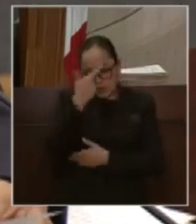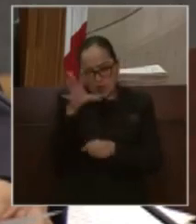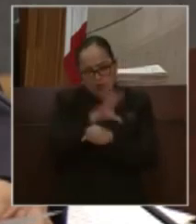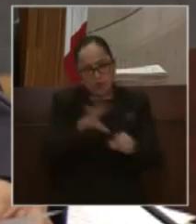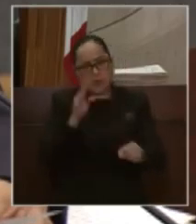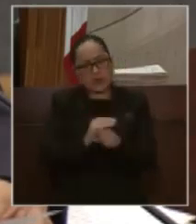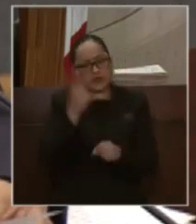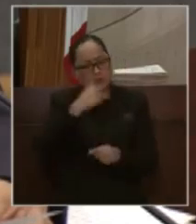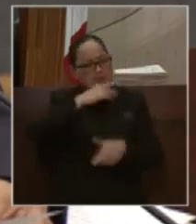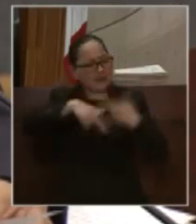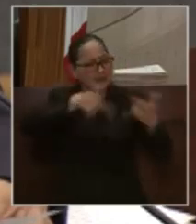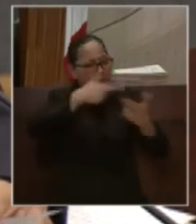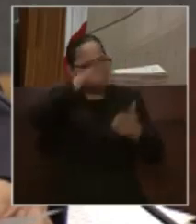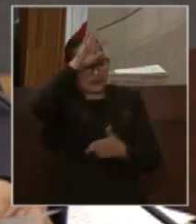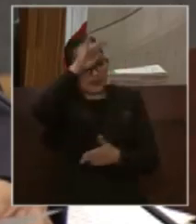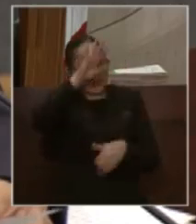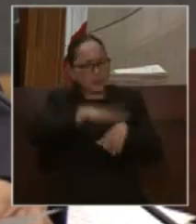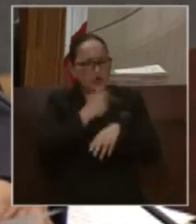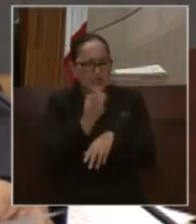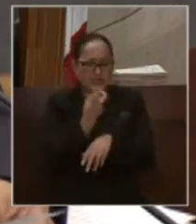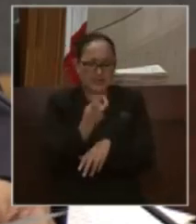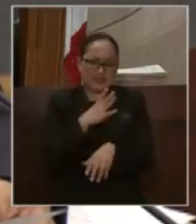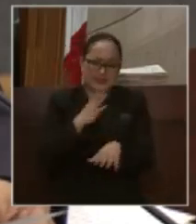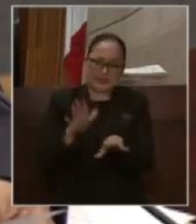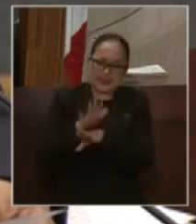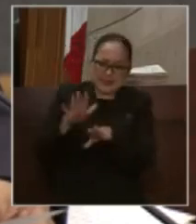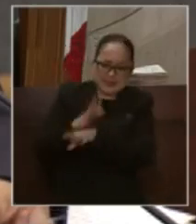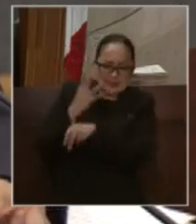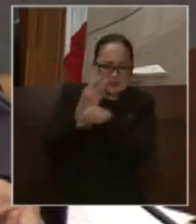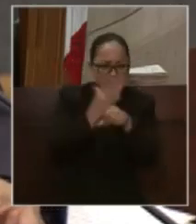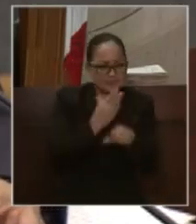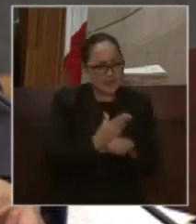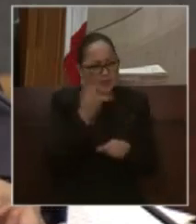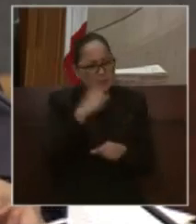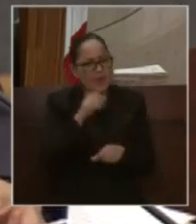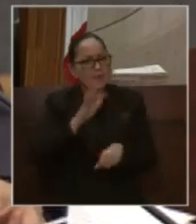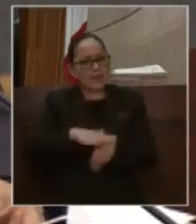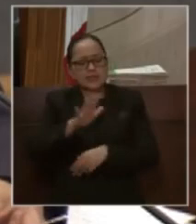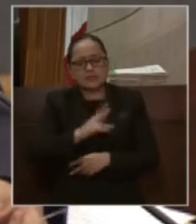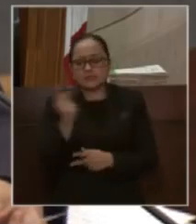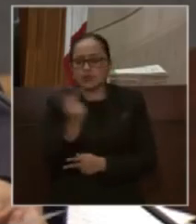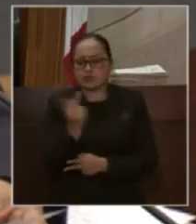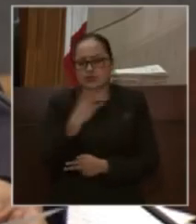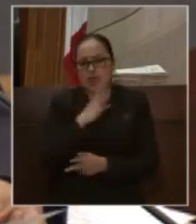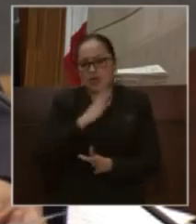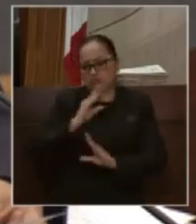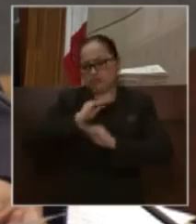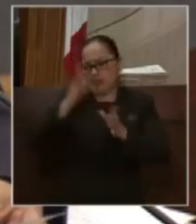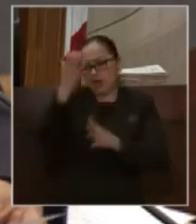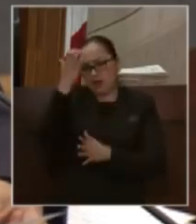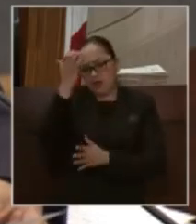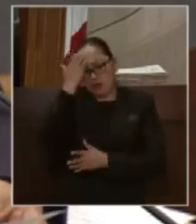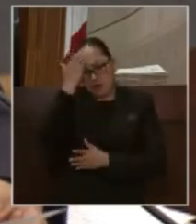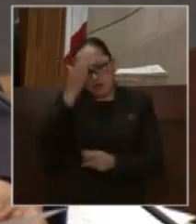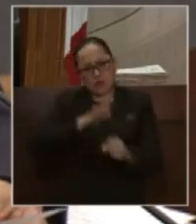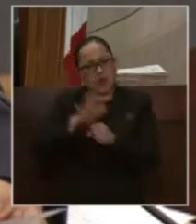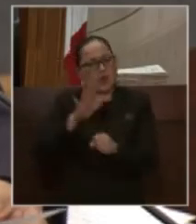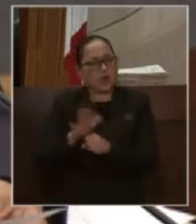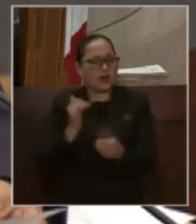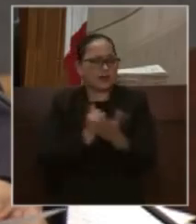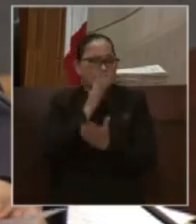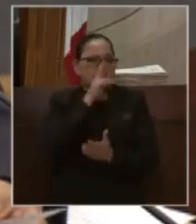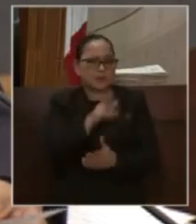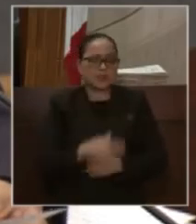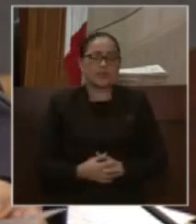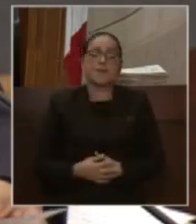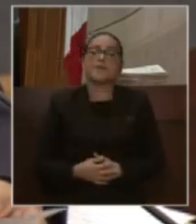a cabo por la Sala Regional, haciendo las modificaciones procedentes a fin de dotar certeza a las partes. Particularmente se propone el ajuste